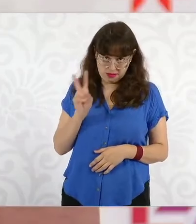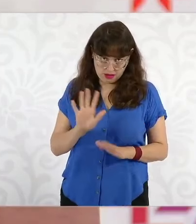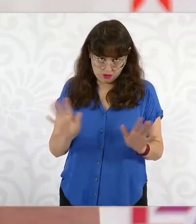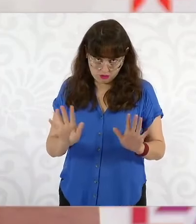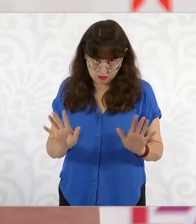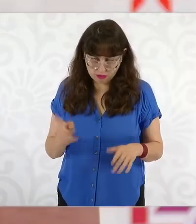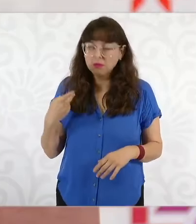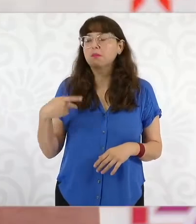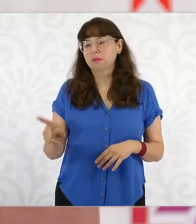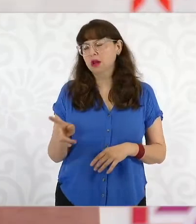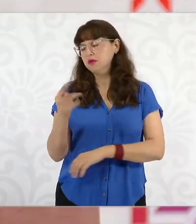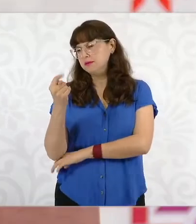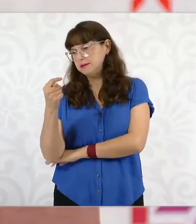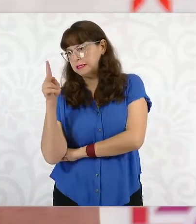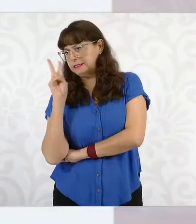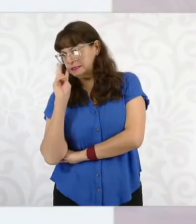los